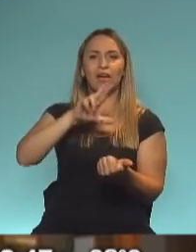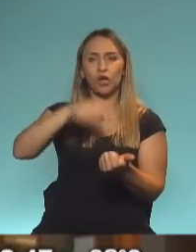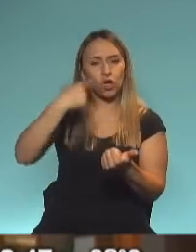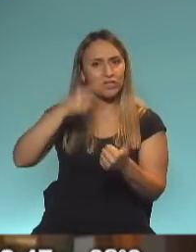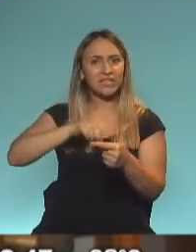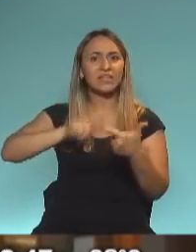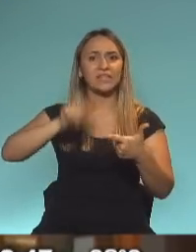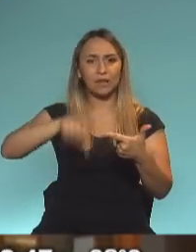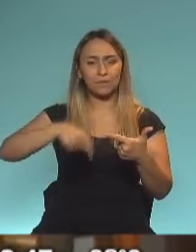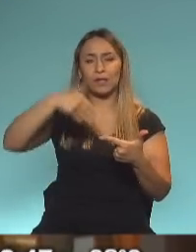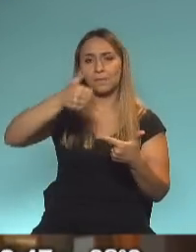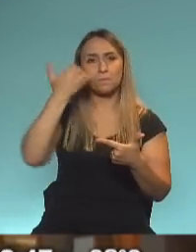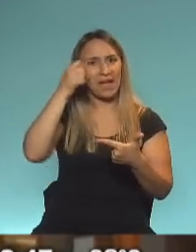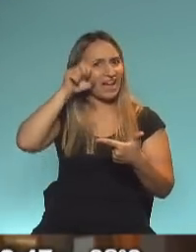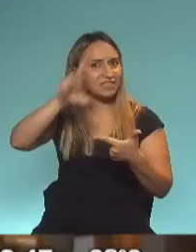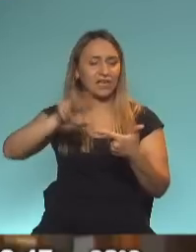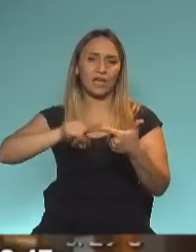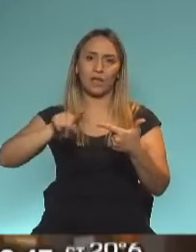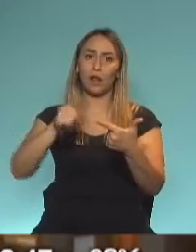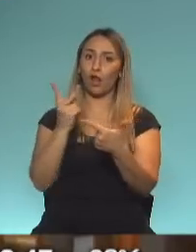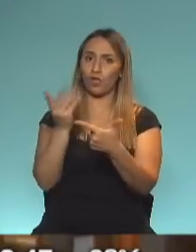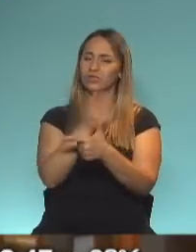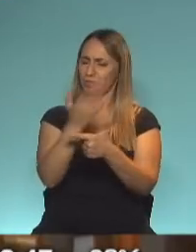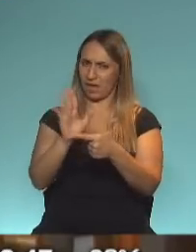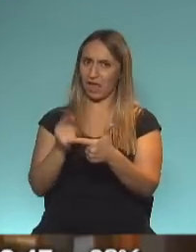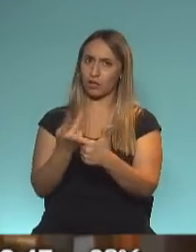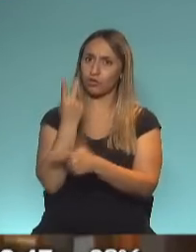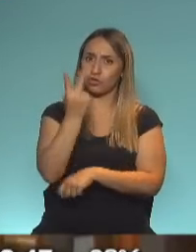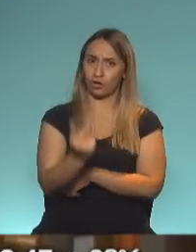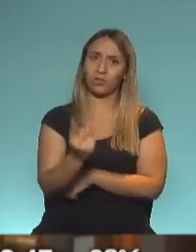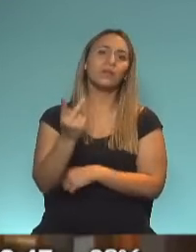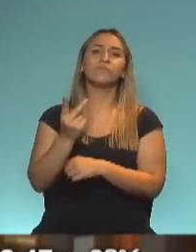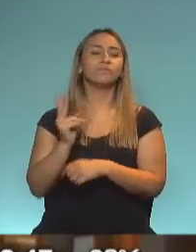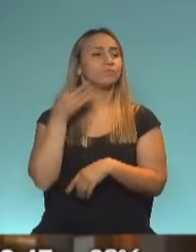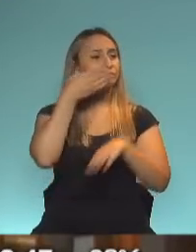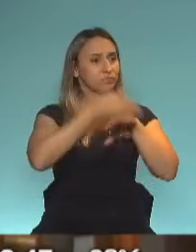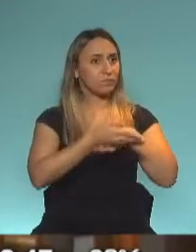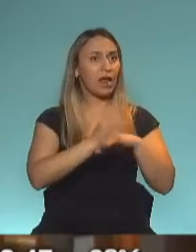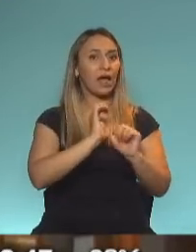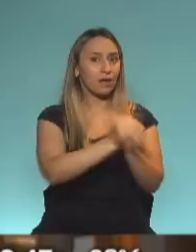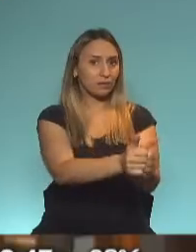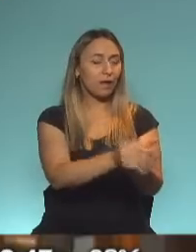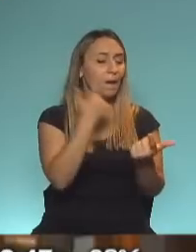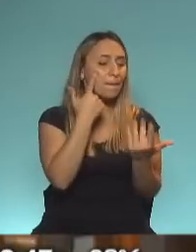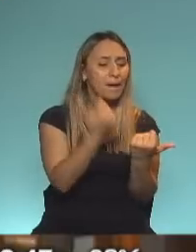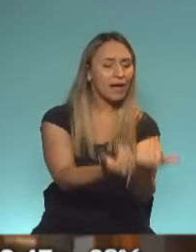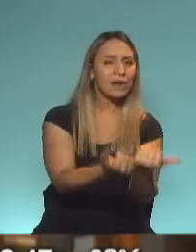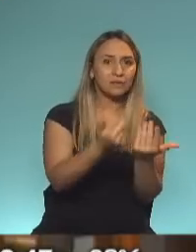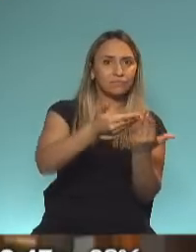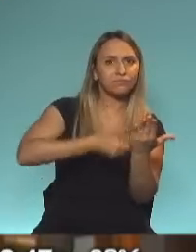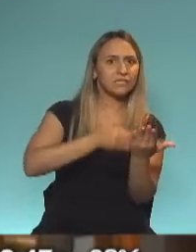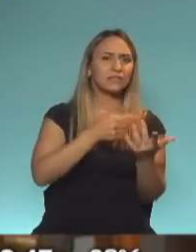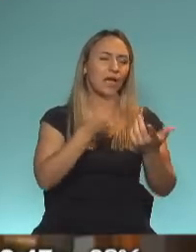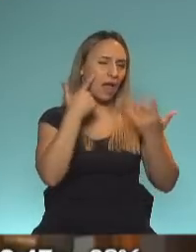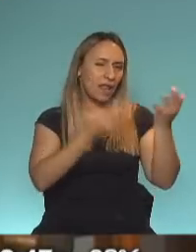fallecido Julio Mayer, que por separado se habían presentado a acompañar el caso. Esa misma Corte Suprema de